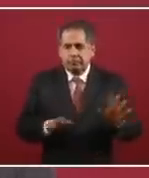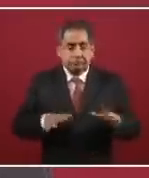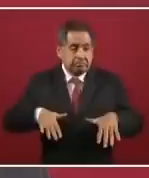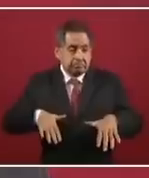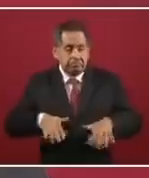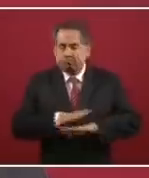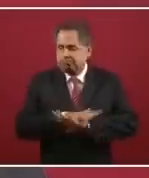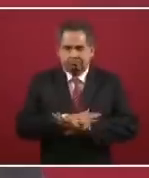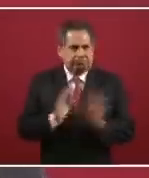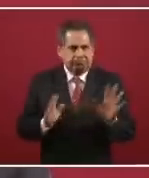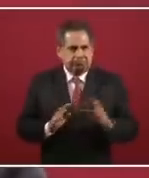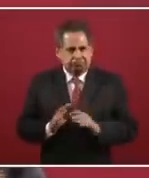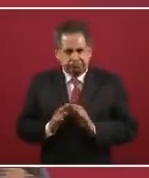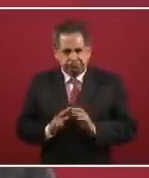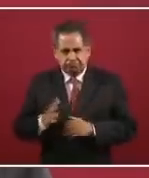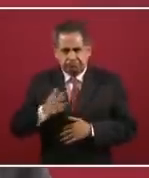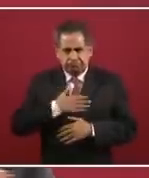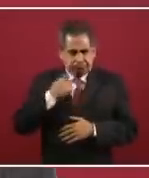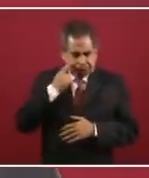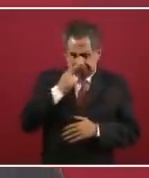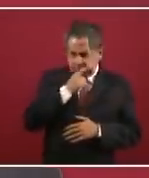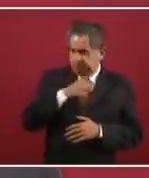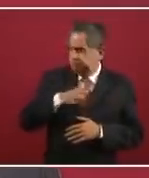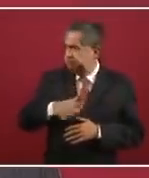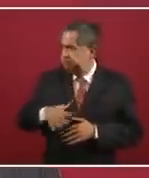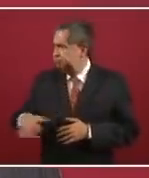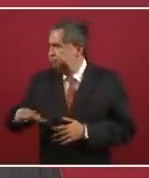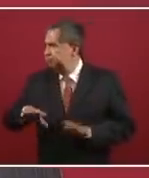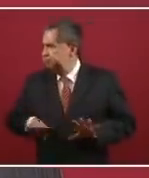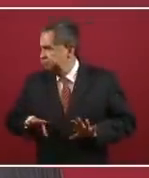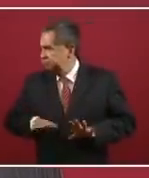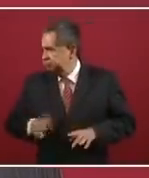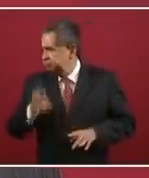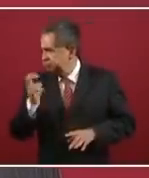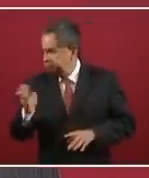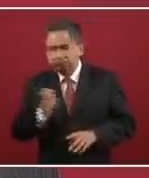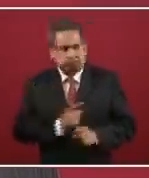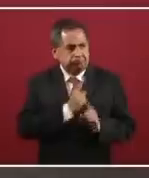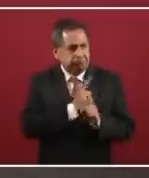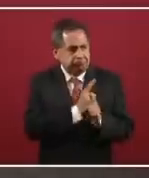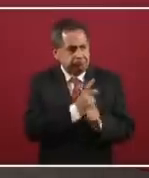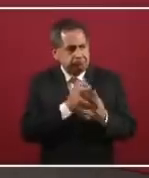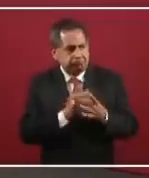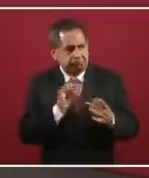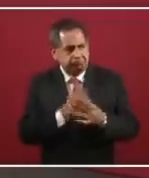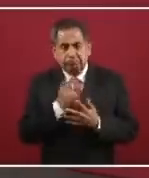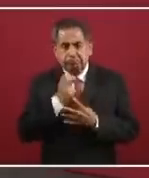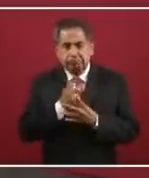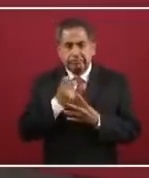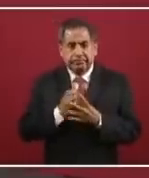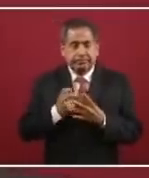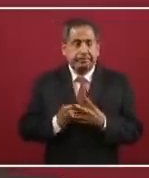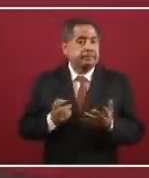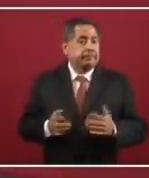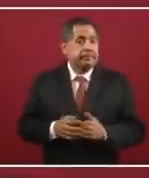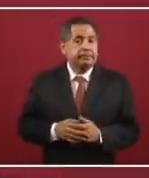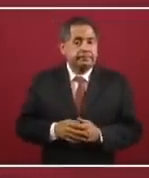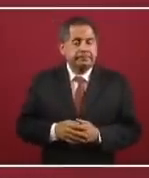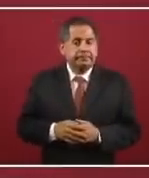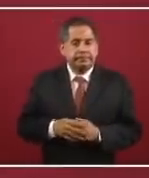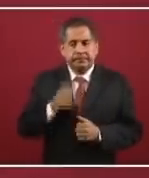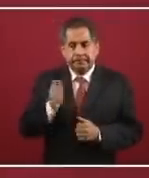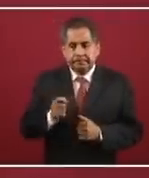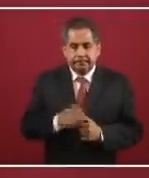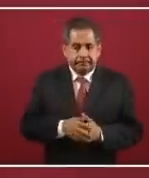intimidar por nadie, actúo en función del interés general y a partir